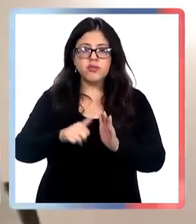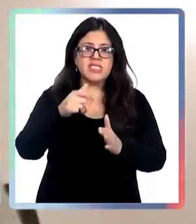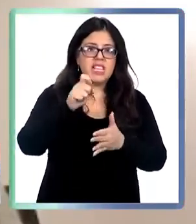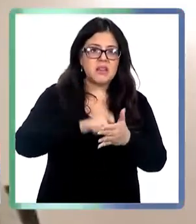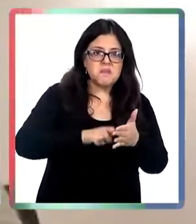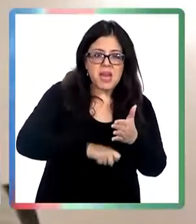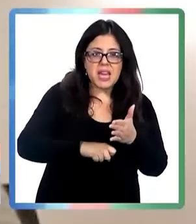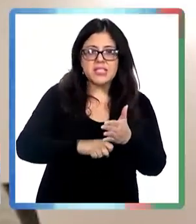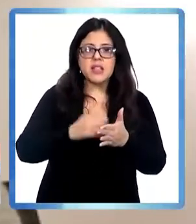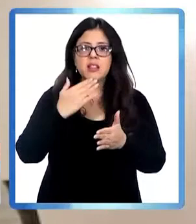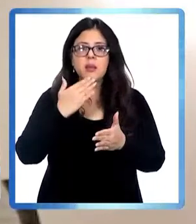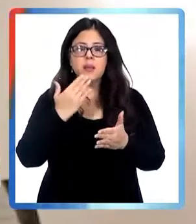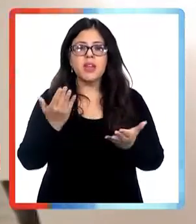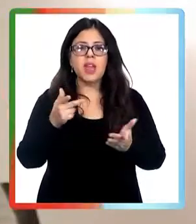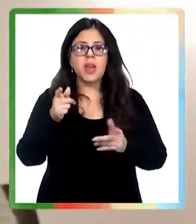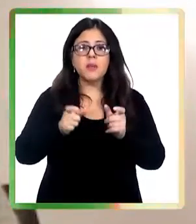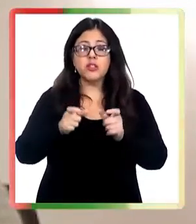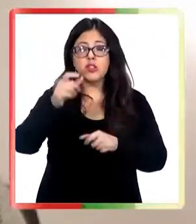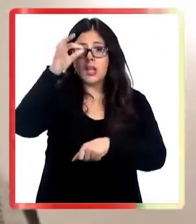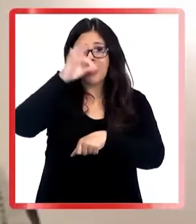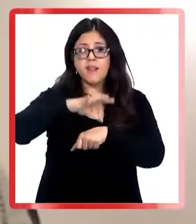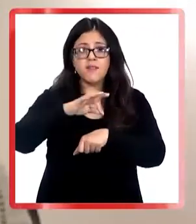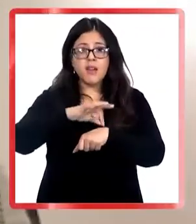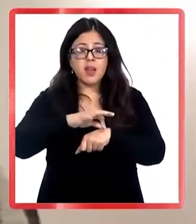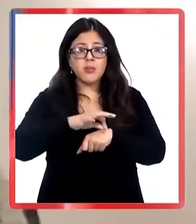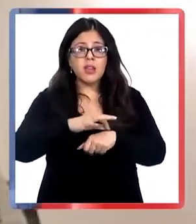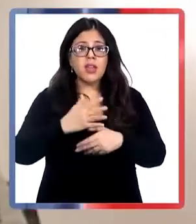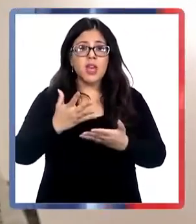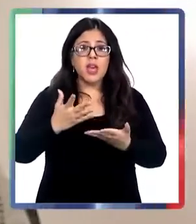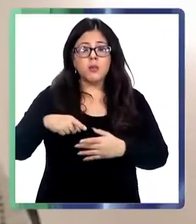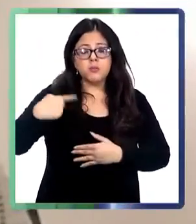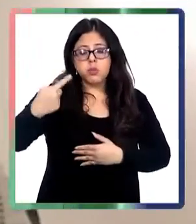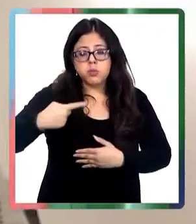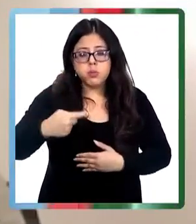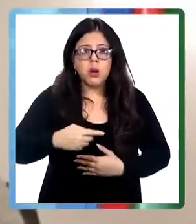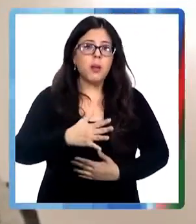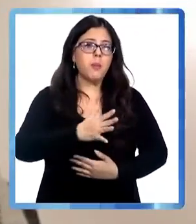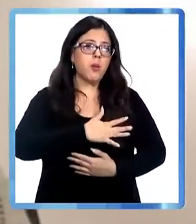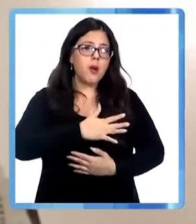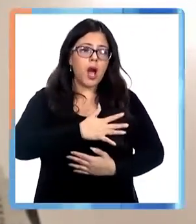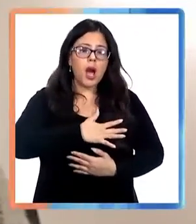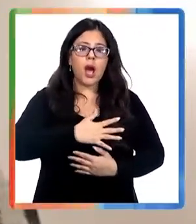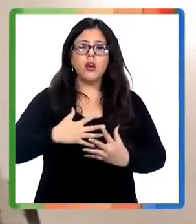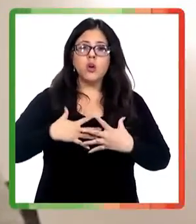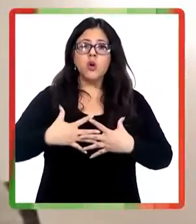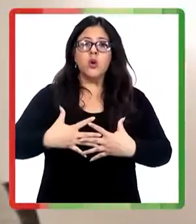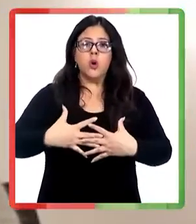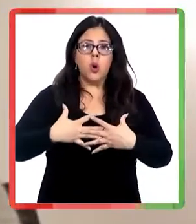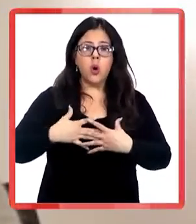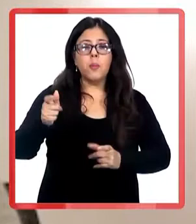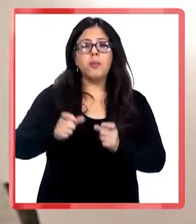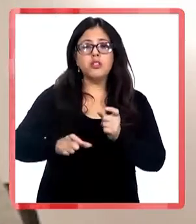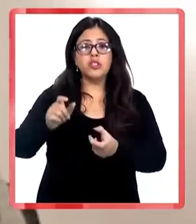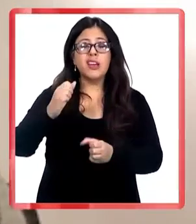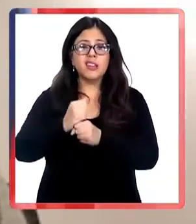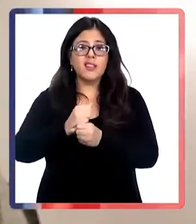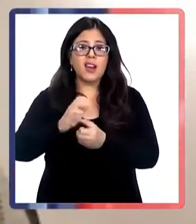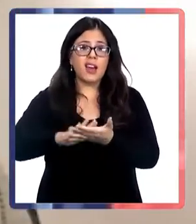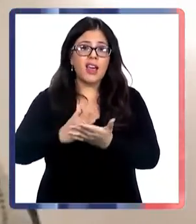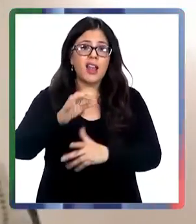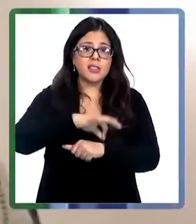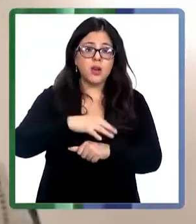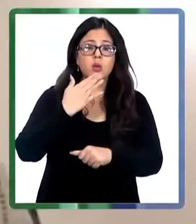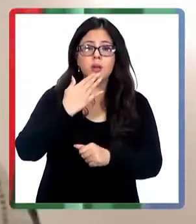6 meses, aquellos pacientes que tienen patologías respiratorias, pulmonares, cardíacas, el personal de salud, pacientes que